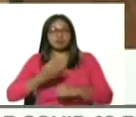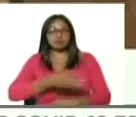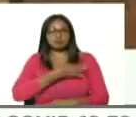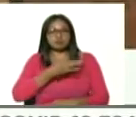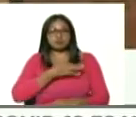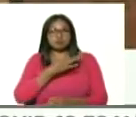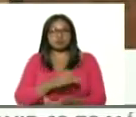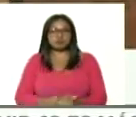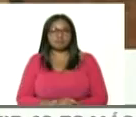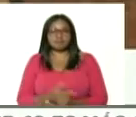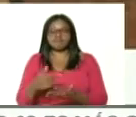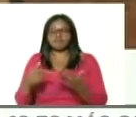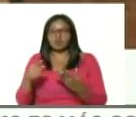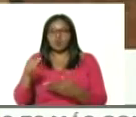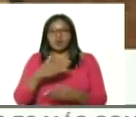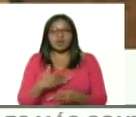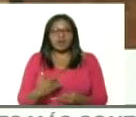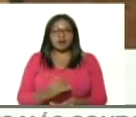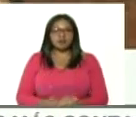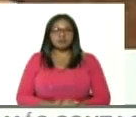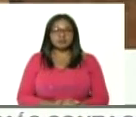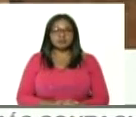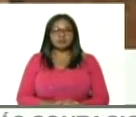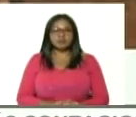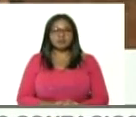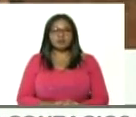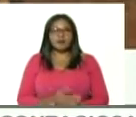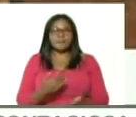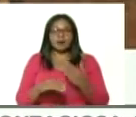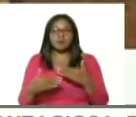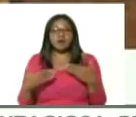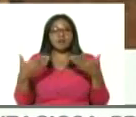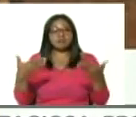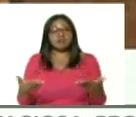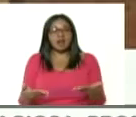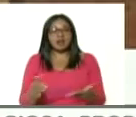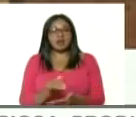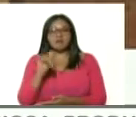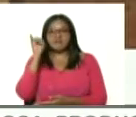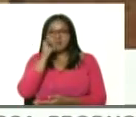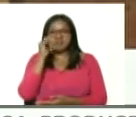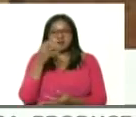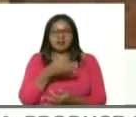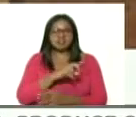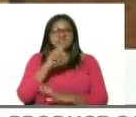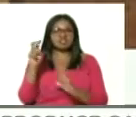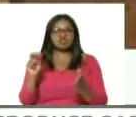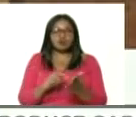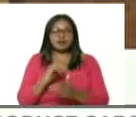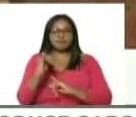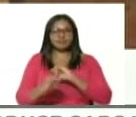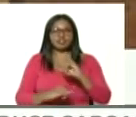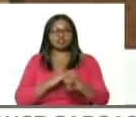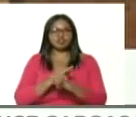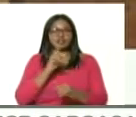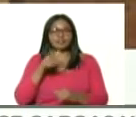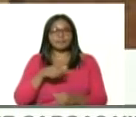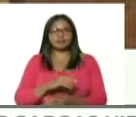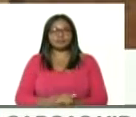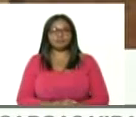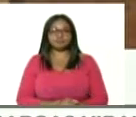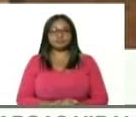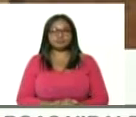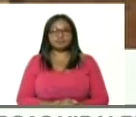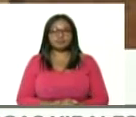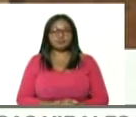sociales, etcétera, etcétera. Mi saludo. Y entonces vamos a regalarle para el estreno nacional e internacional en la